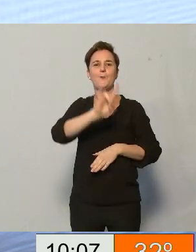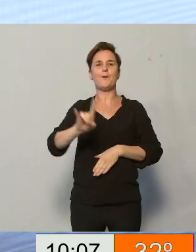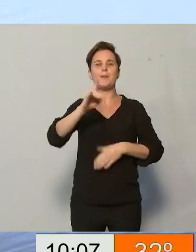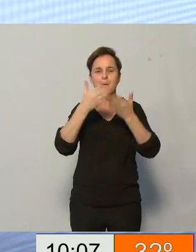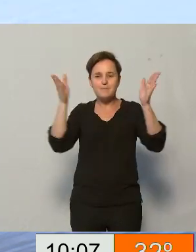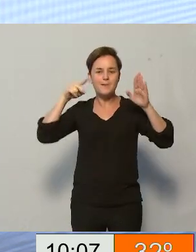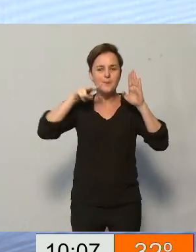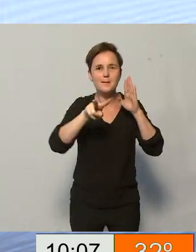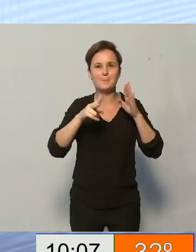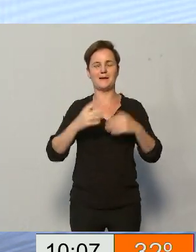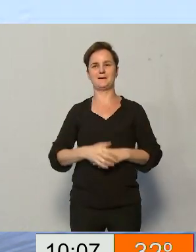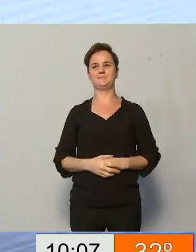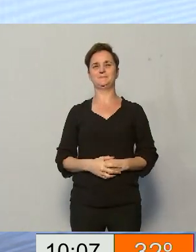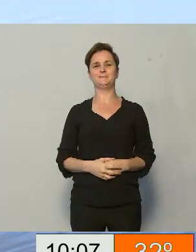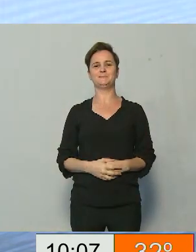puertas adentro. Mirá.